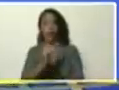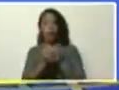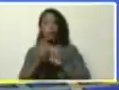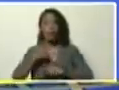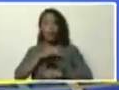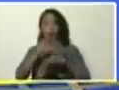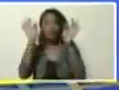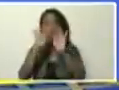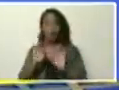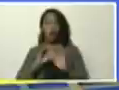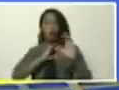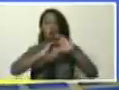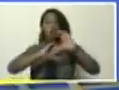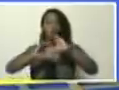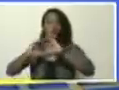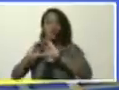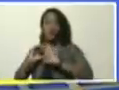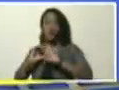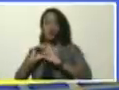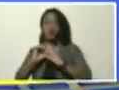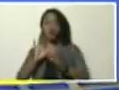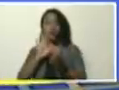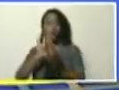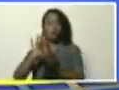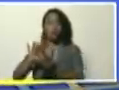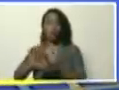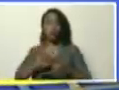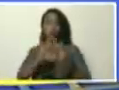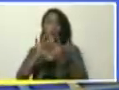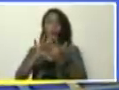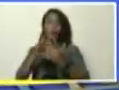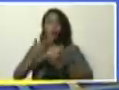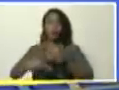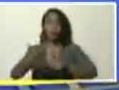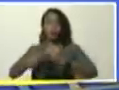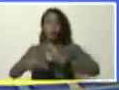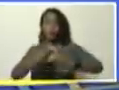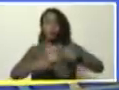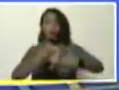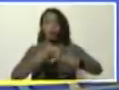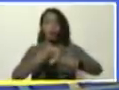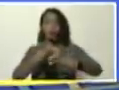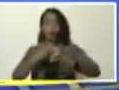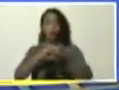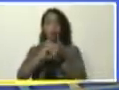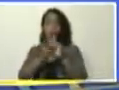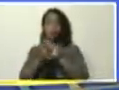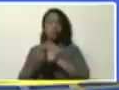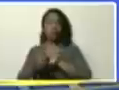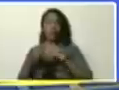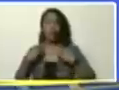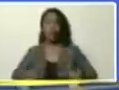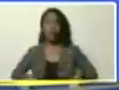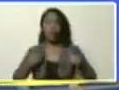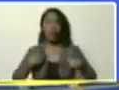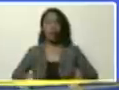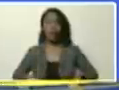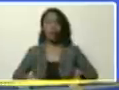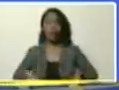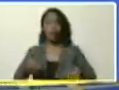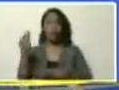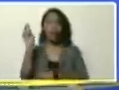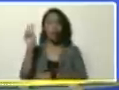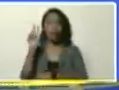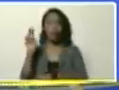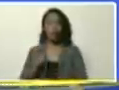nuestra forma de comunicarnos, de interactuar, de relacionarnos, han cambiado la humanidad y han cambiado a